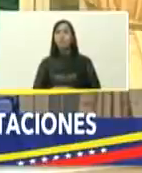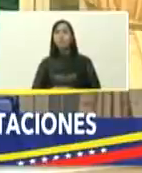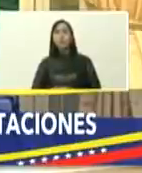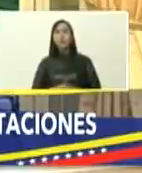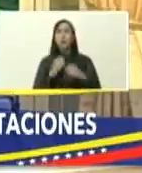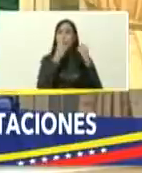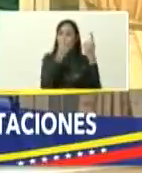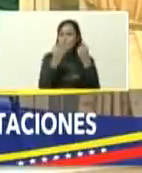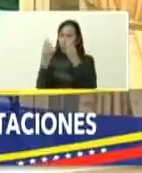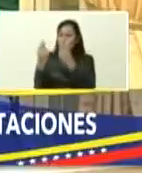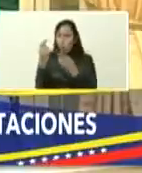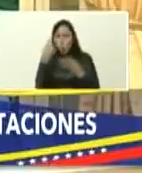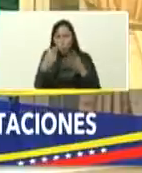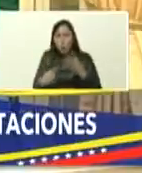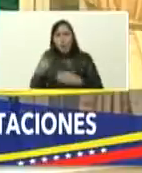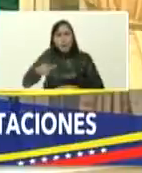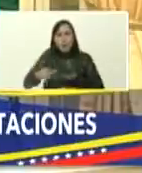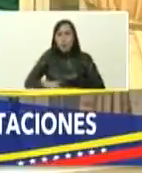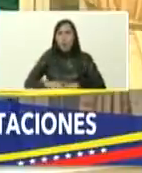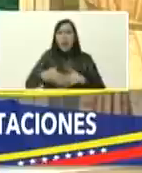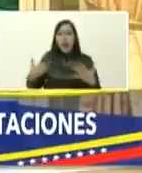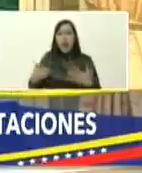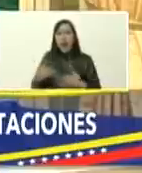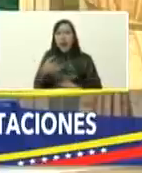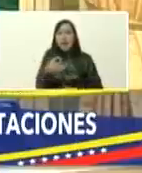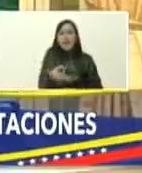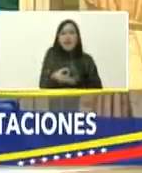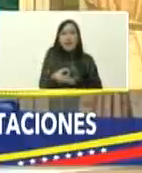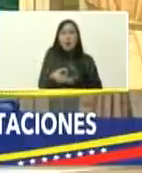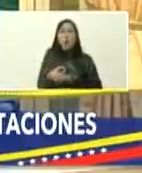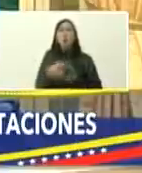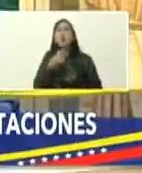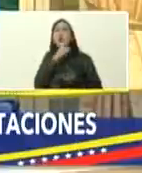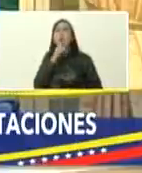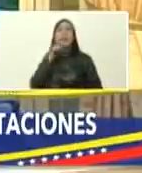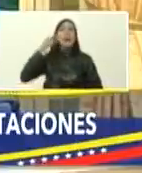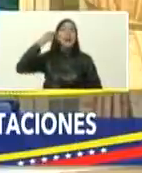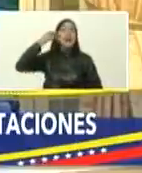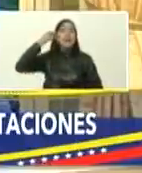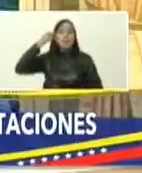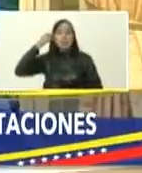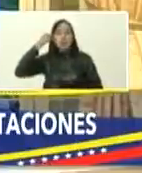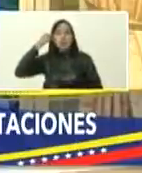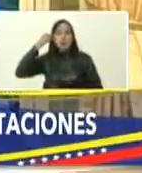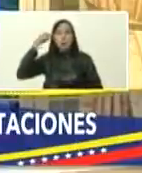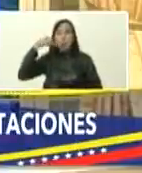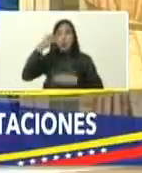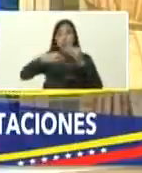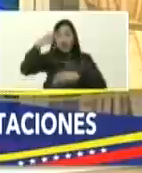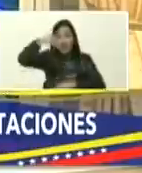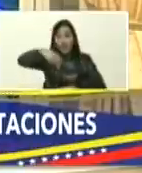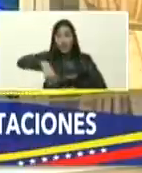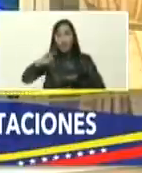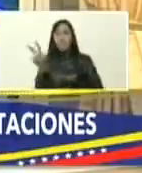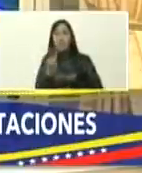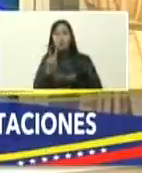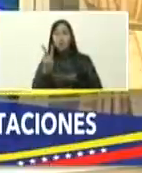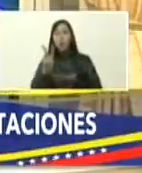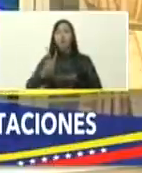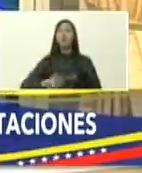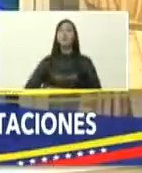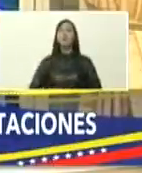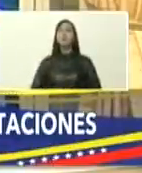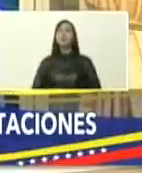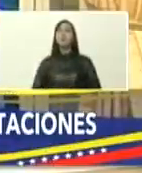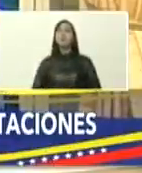exportación más importantes este año ha sido el frijol, llamado frijol chino, que se produce en Venezuela y bastante.